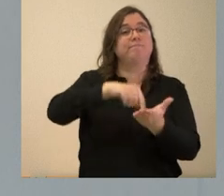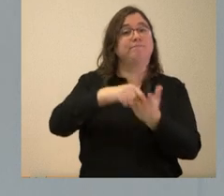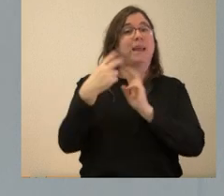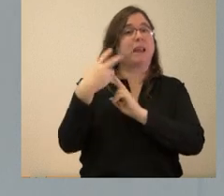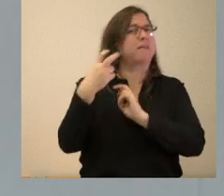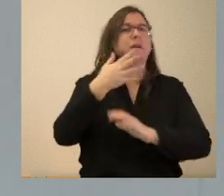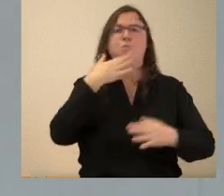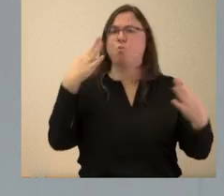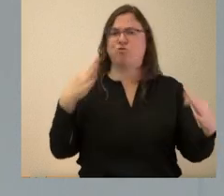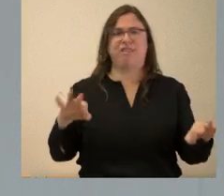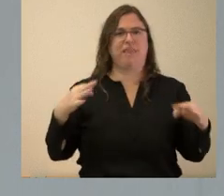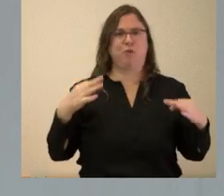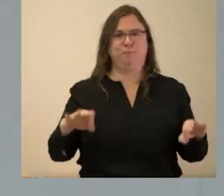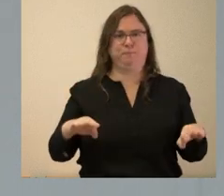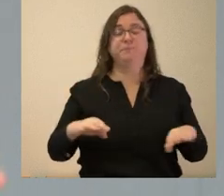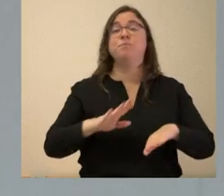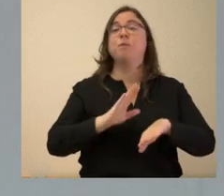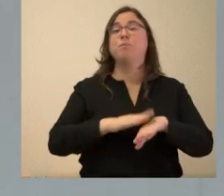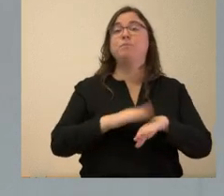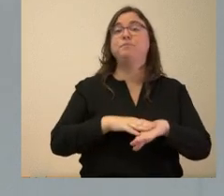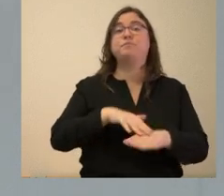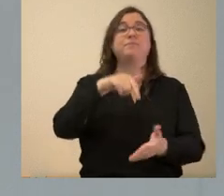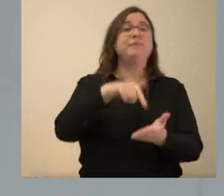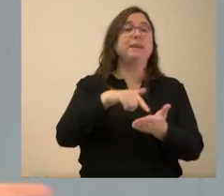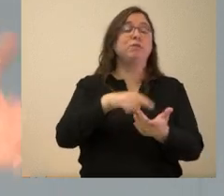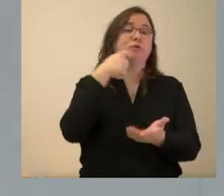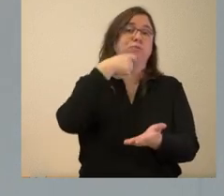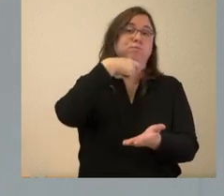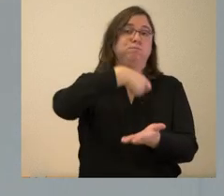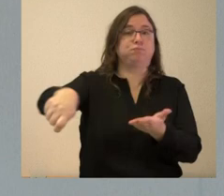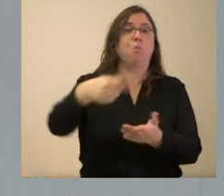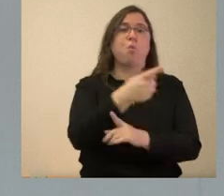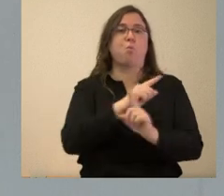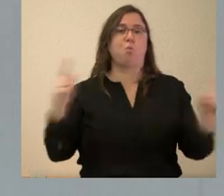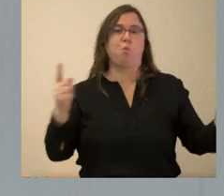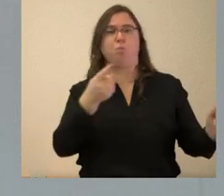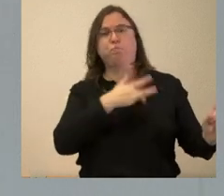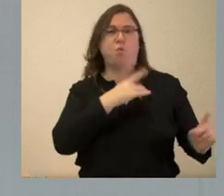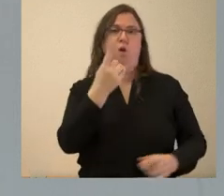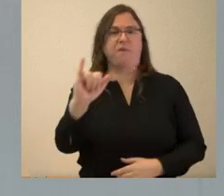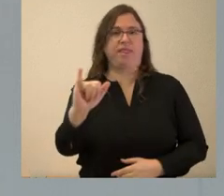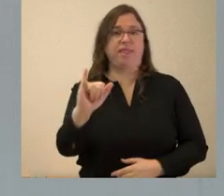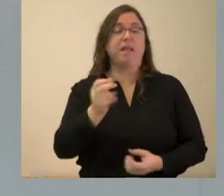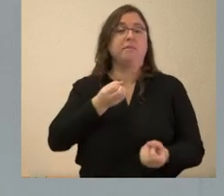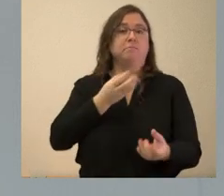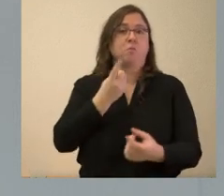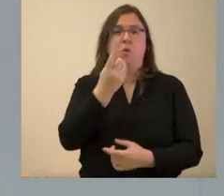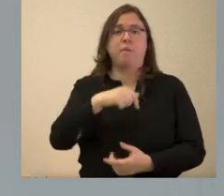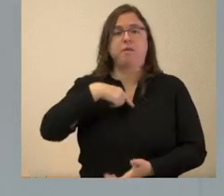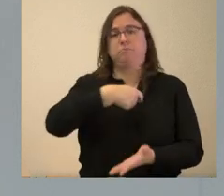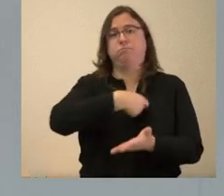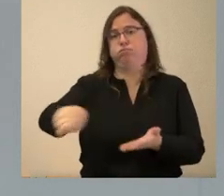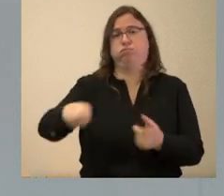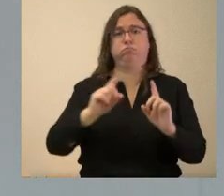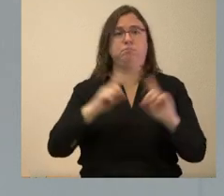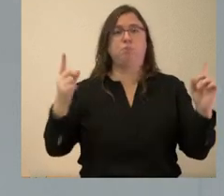es sencillo Porque lógicamente el impuesto es de pago anual y por tanto hay una única declaración de la renta en forma de autoliquidación a lo largo